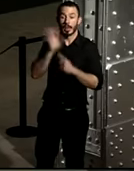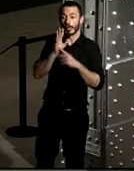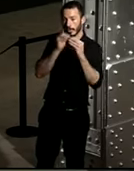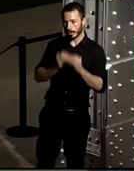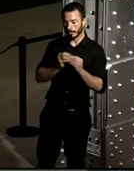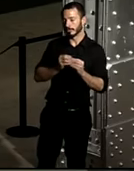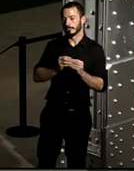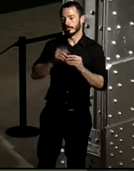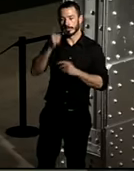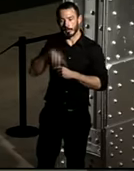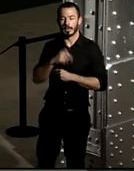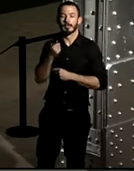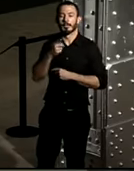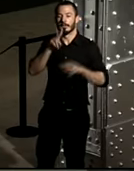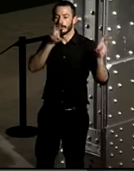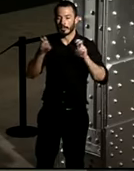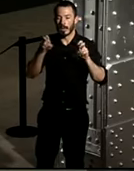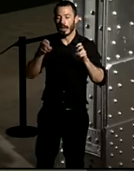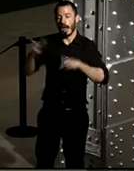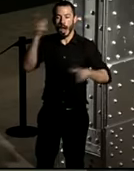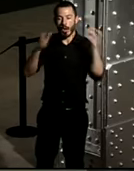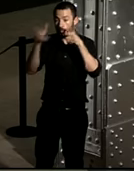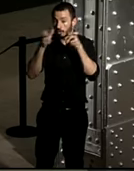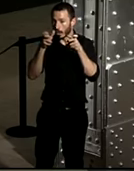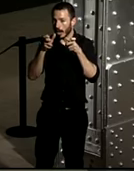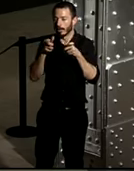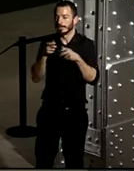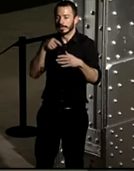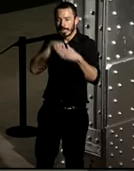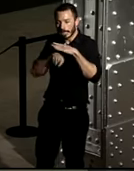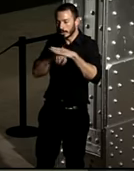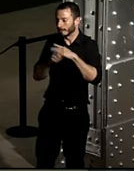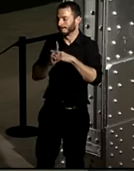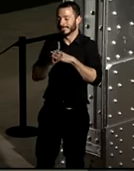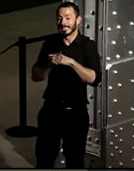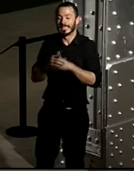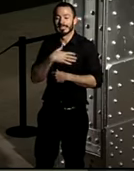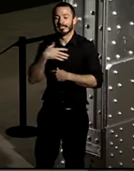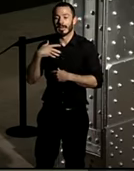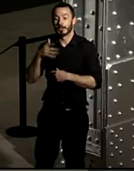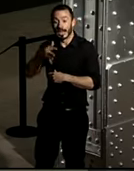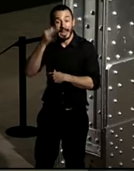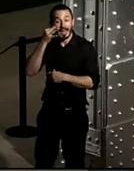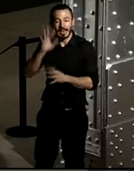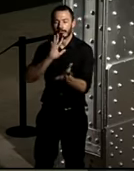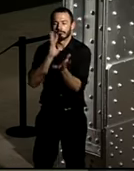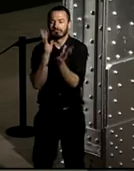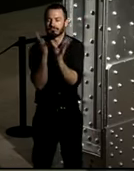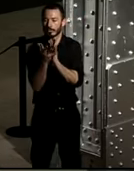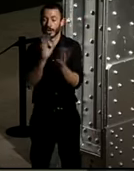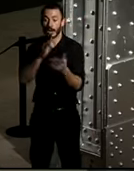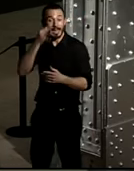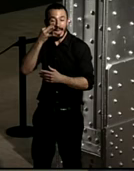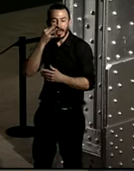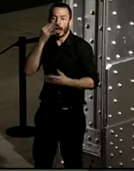al audiovisual, más que gestionar nada, lo que intentamos es cambiar un poco la realidad, por una realidad que sea un poco más justa